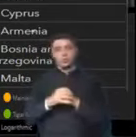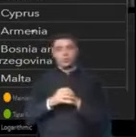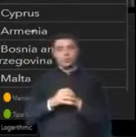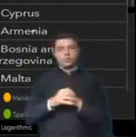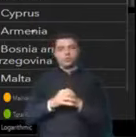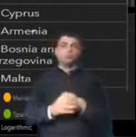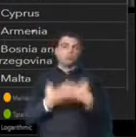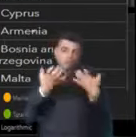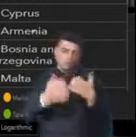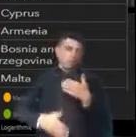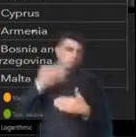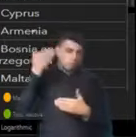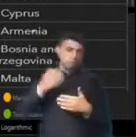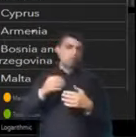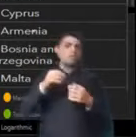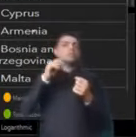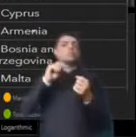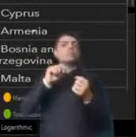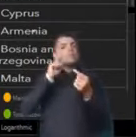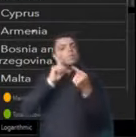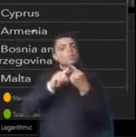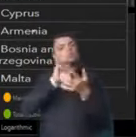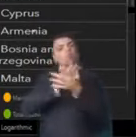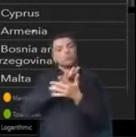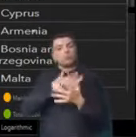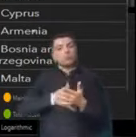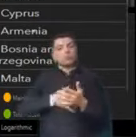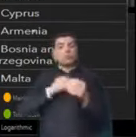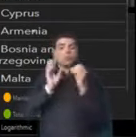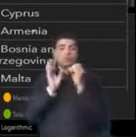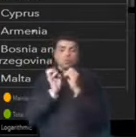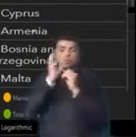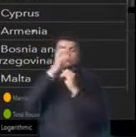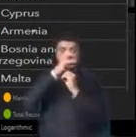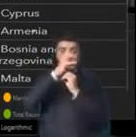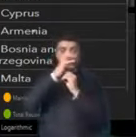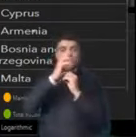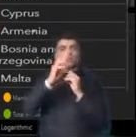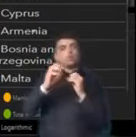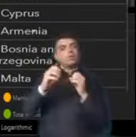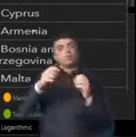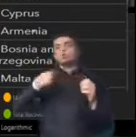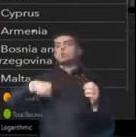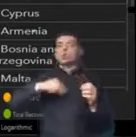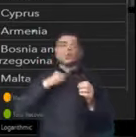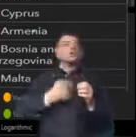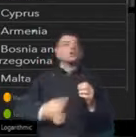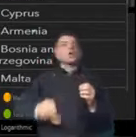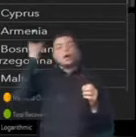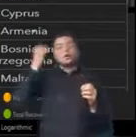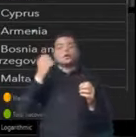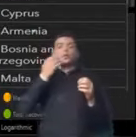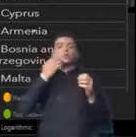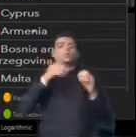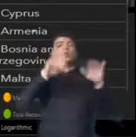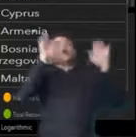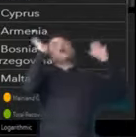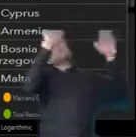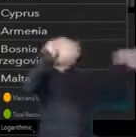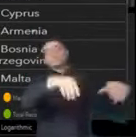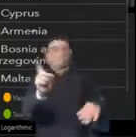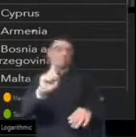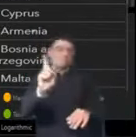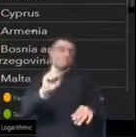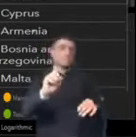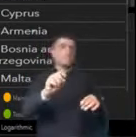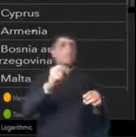sobre la tranquilidad. O sea, el COVID-19, el coronavirus, no es algo para no prestarle atención, pero tampoco es un